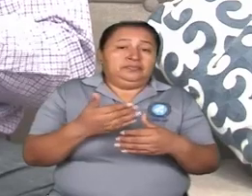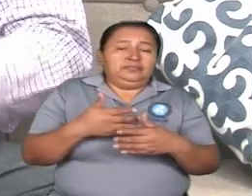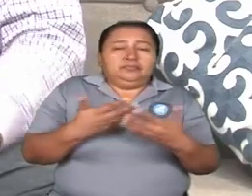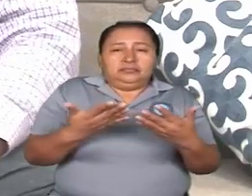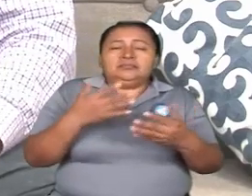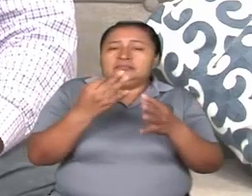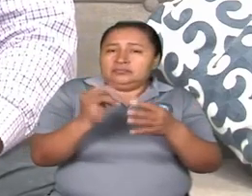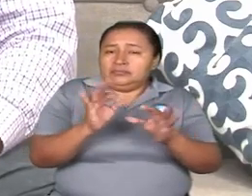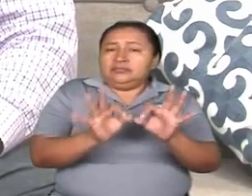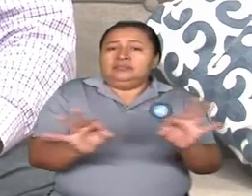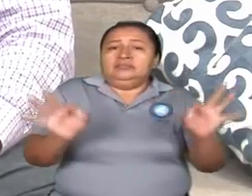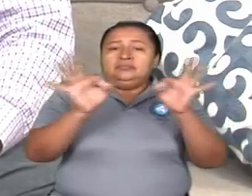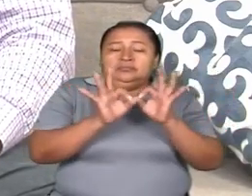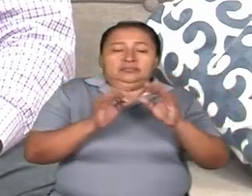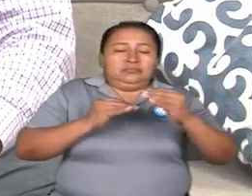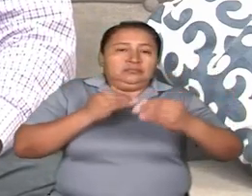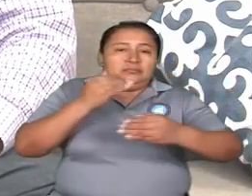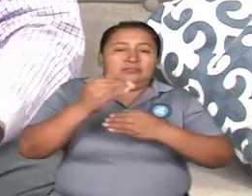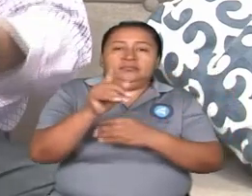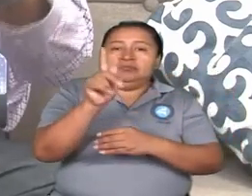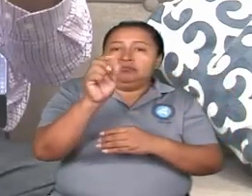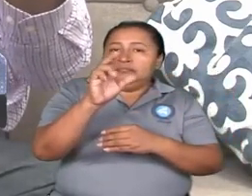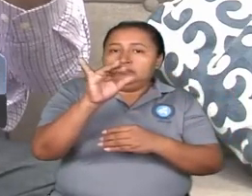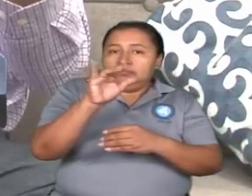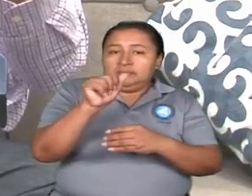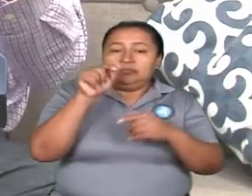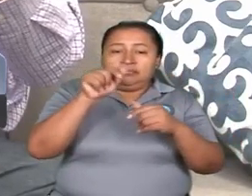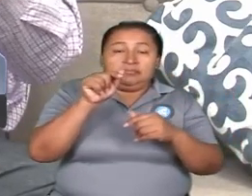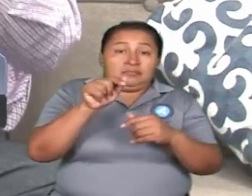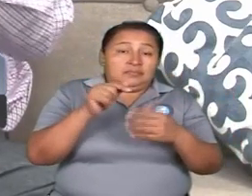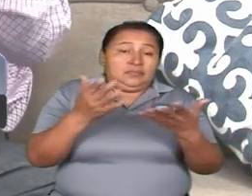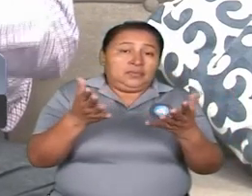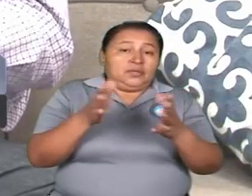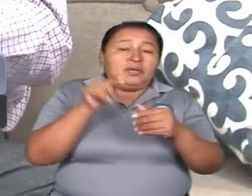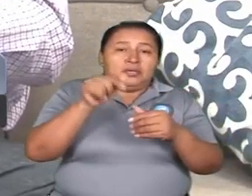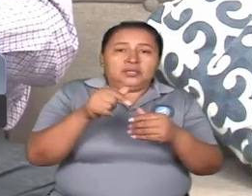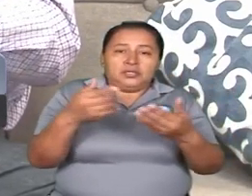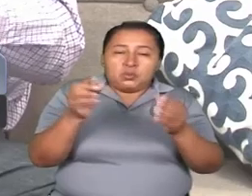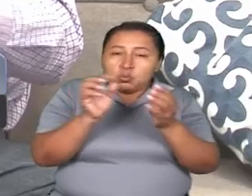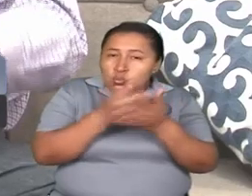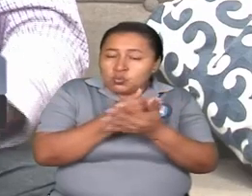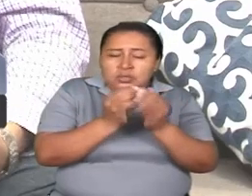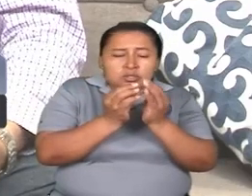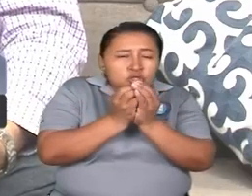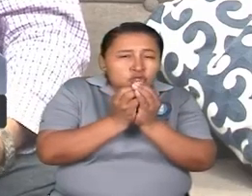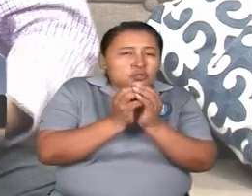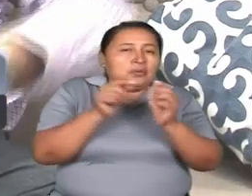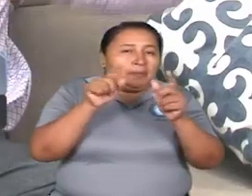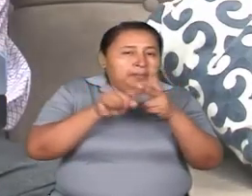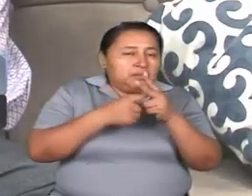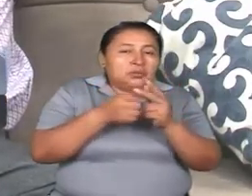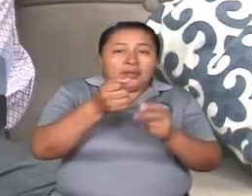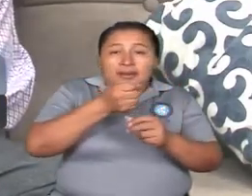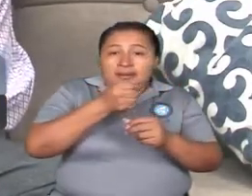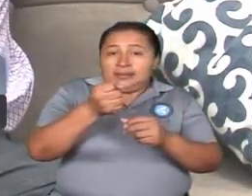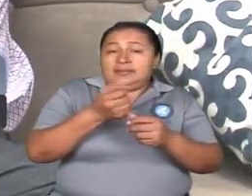es importante la evolución técnica de ese embrión del que nació el canal parlamentario